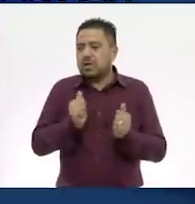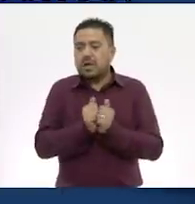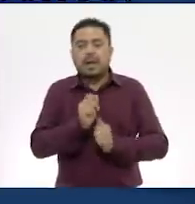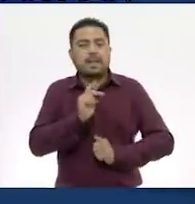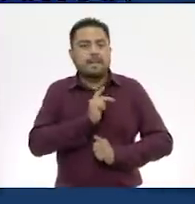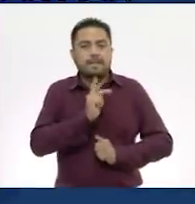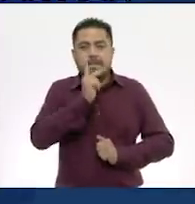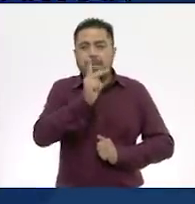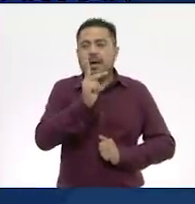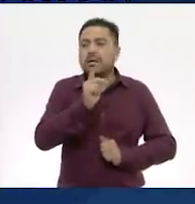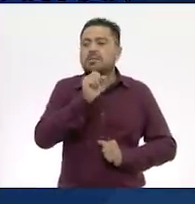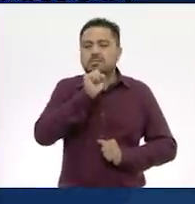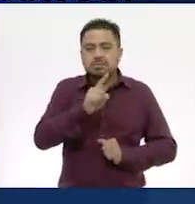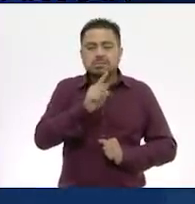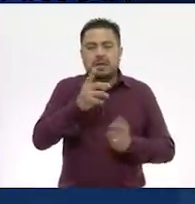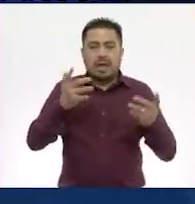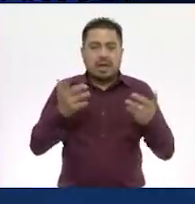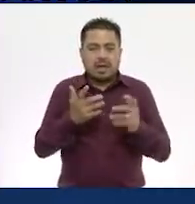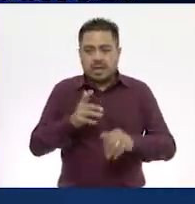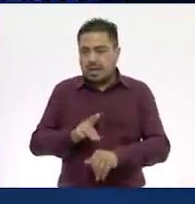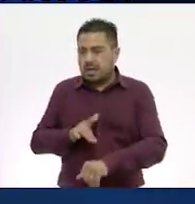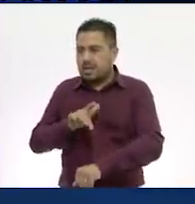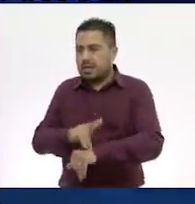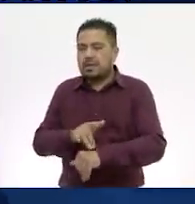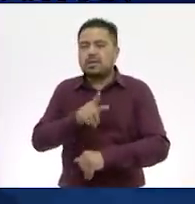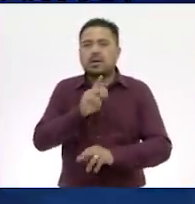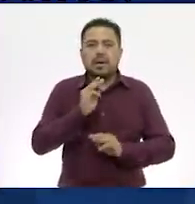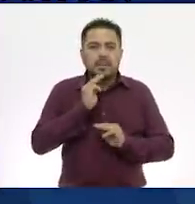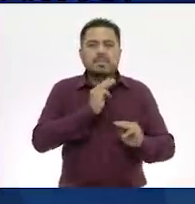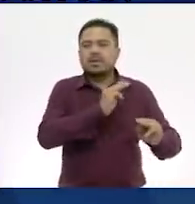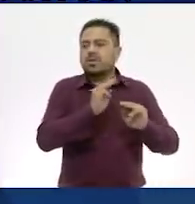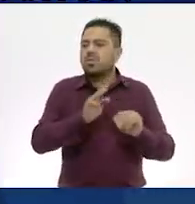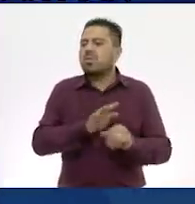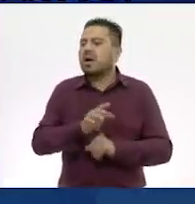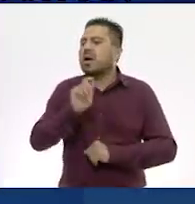palabras, sino con nuestros hechos. ¿Qué mensaje tendría?